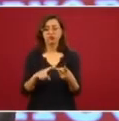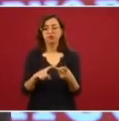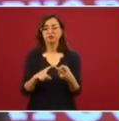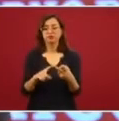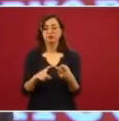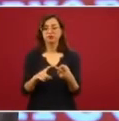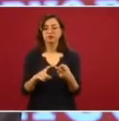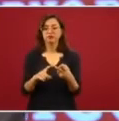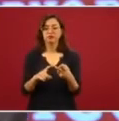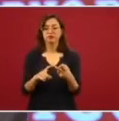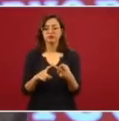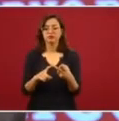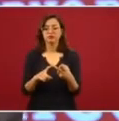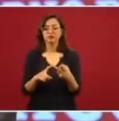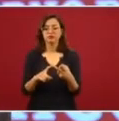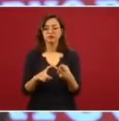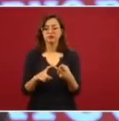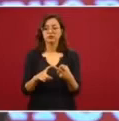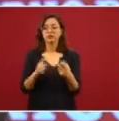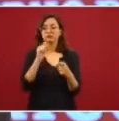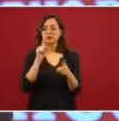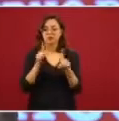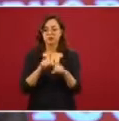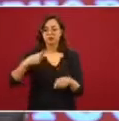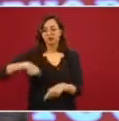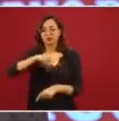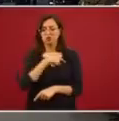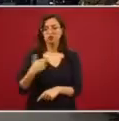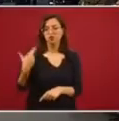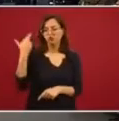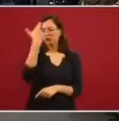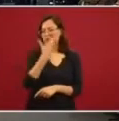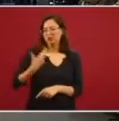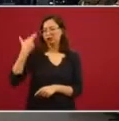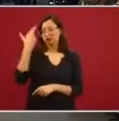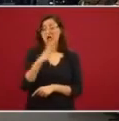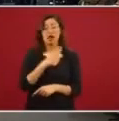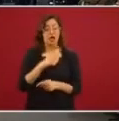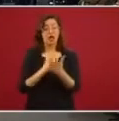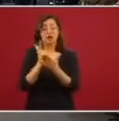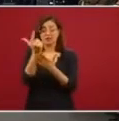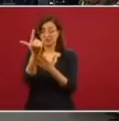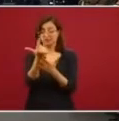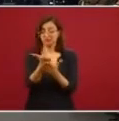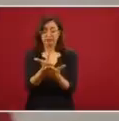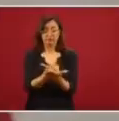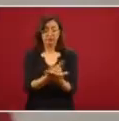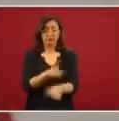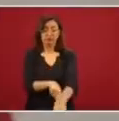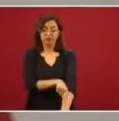nivel de detalle que tiene el análisis que hacemos y por eso estas listas exhaustivas que señale